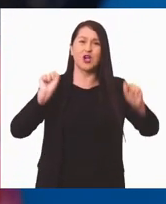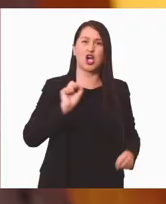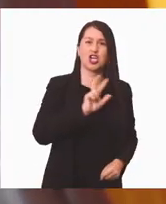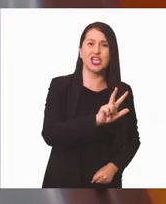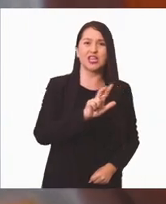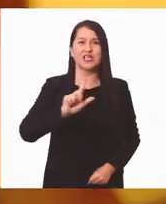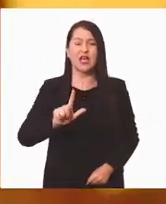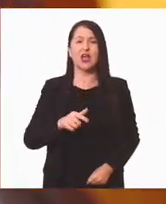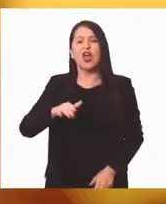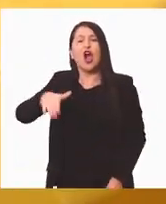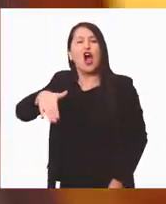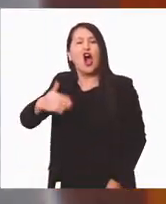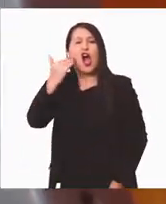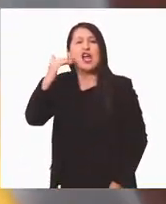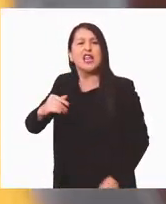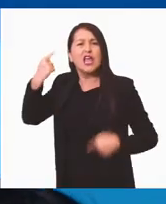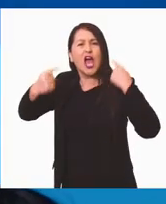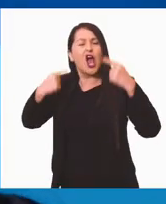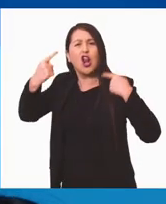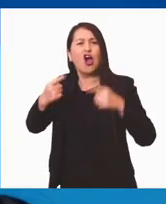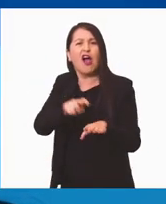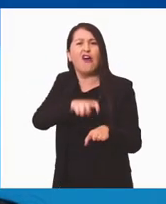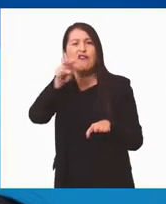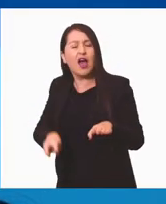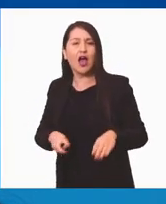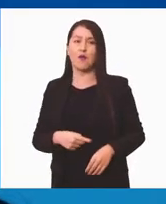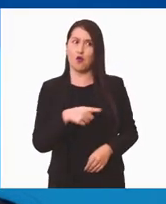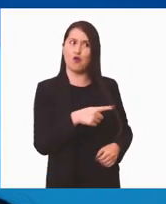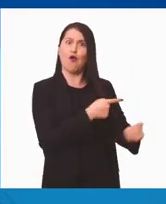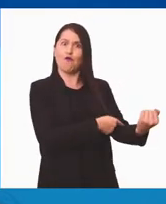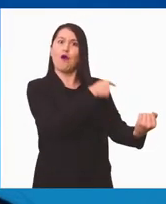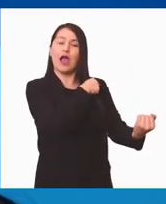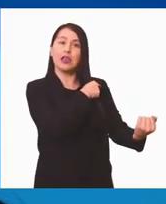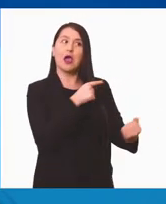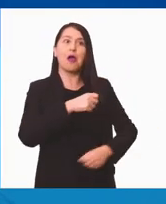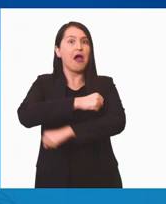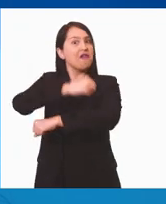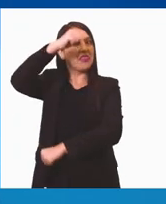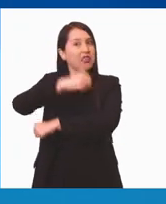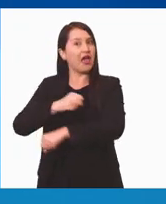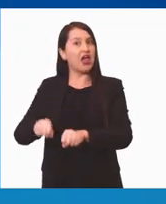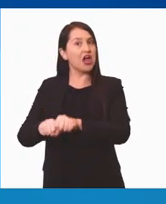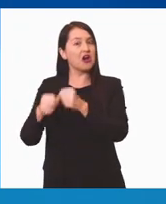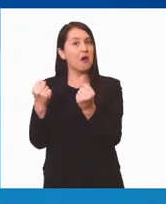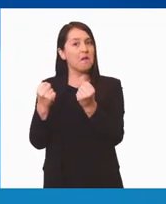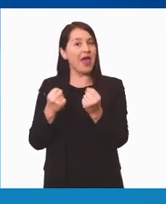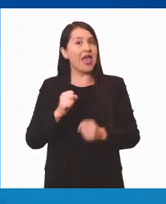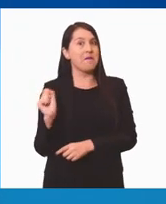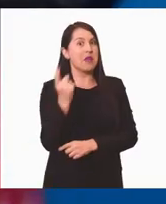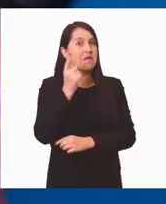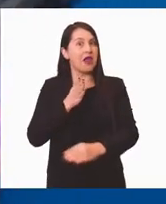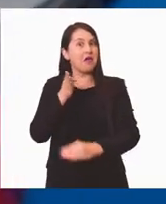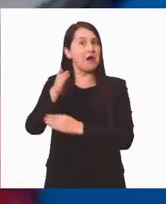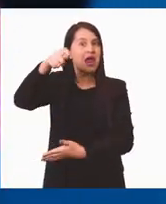¡87! ¡Oye, niña loca! ¡Bájame! Veo que eres fuerte. ¿Qué tal si rompes ese ventanal y nos saltamos esta cola y así nos inscribimos primero